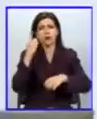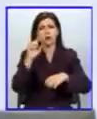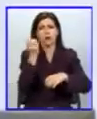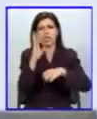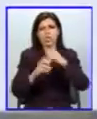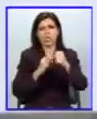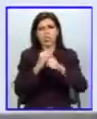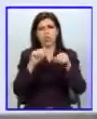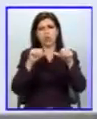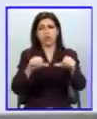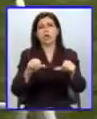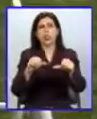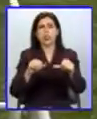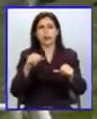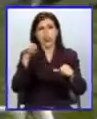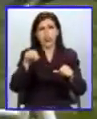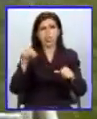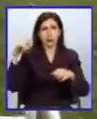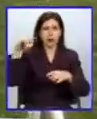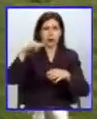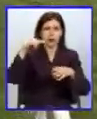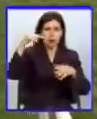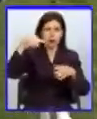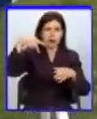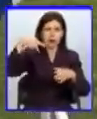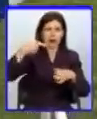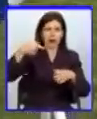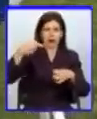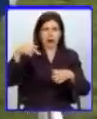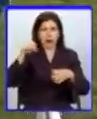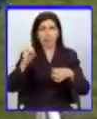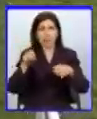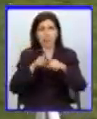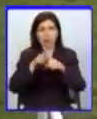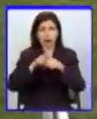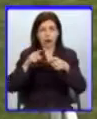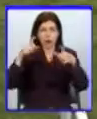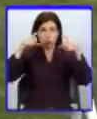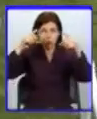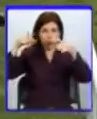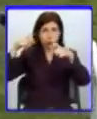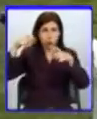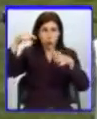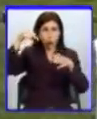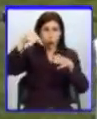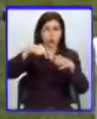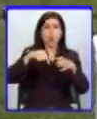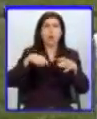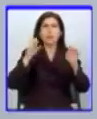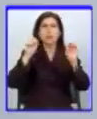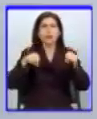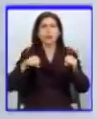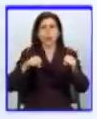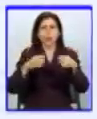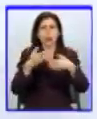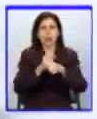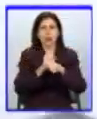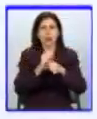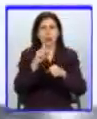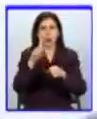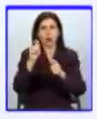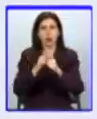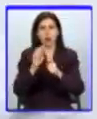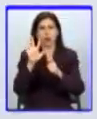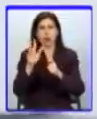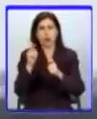y medición de gases así como una cámara infrarroja y se puede elevar a un kilómetro y medio de altura